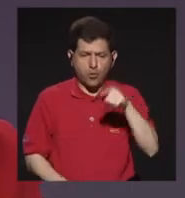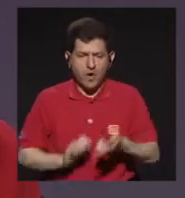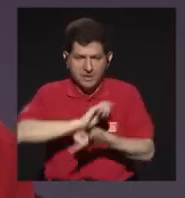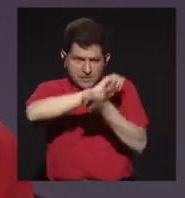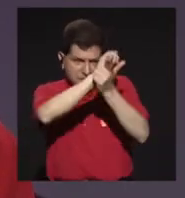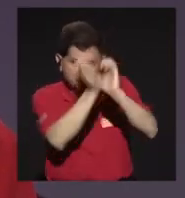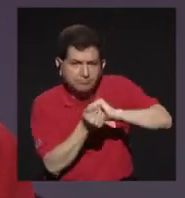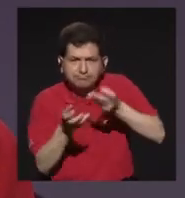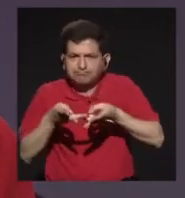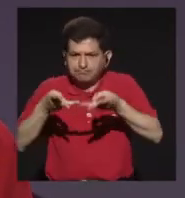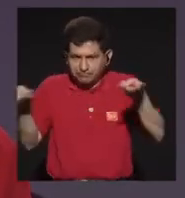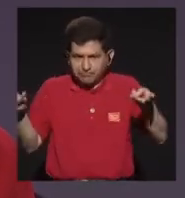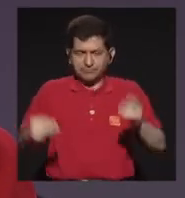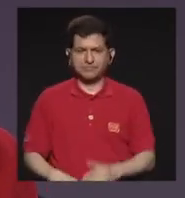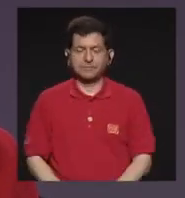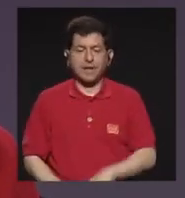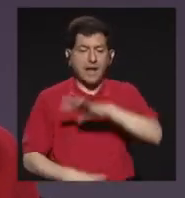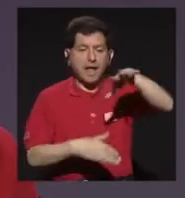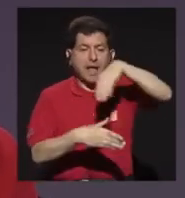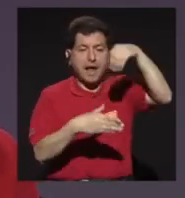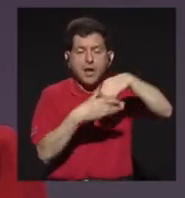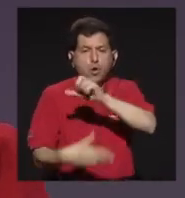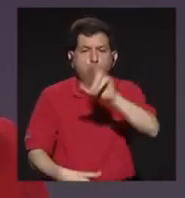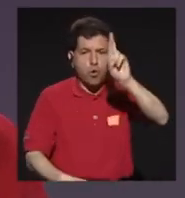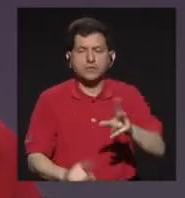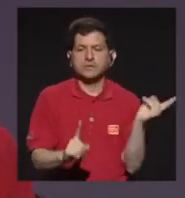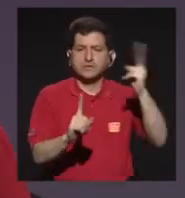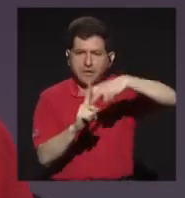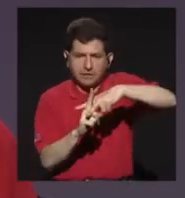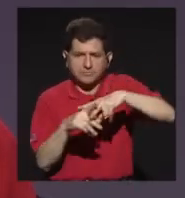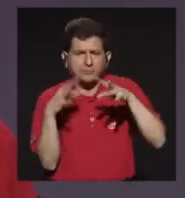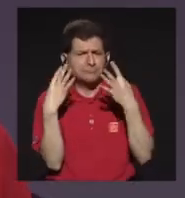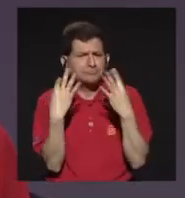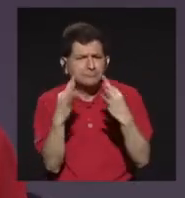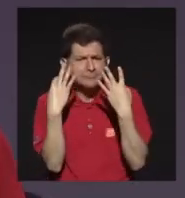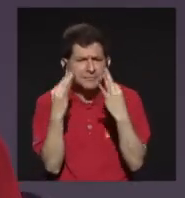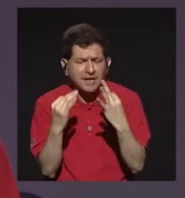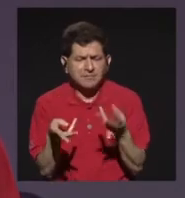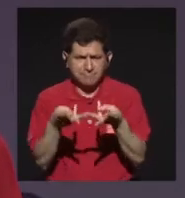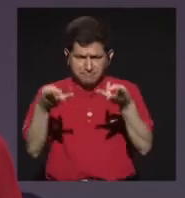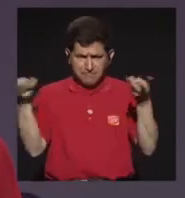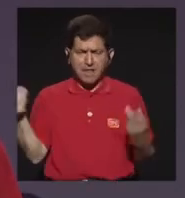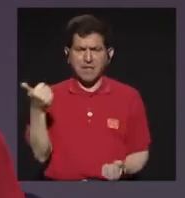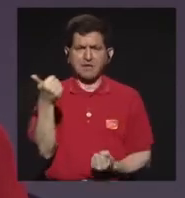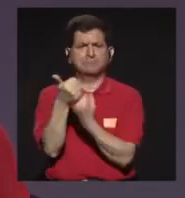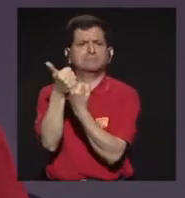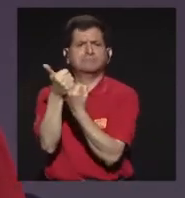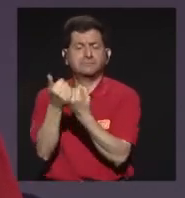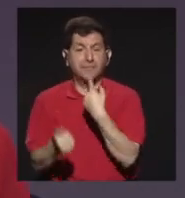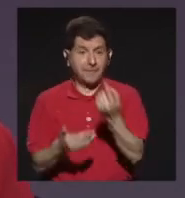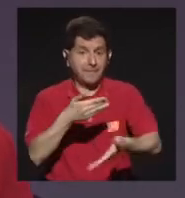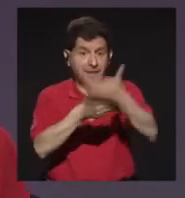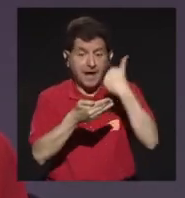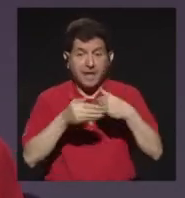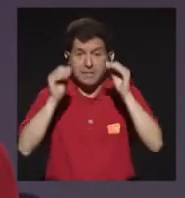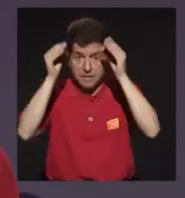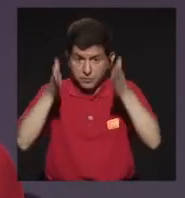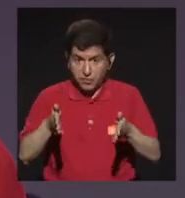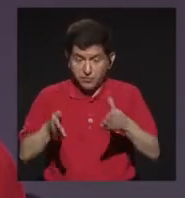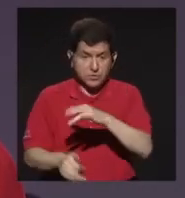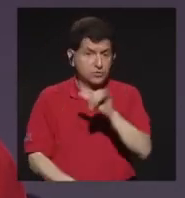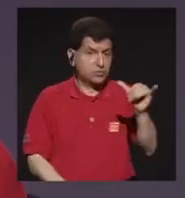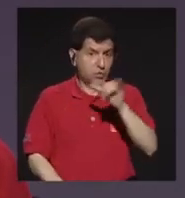adaptación de este material al contexto costarricense con la idea de que pueda ser un material de apoyo, como dije, para docentes y